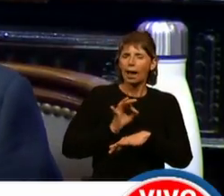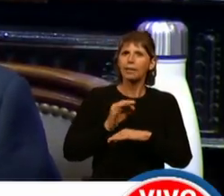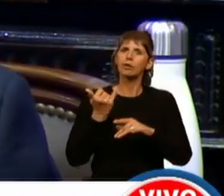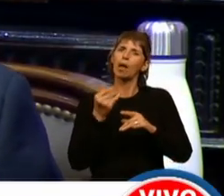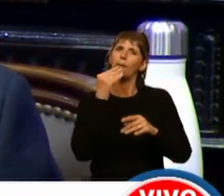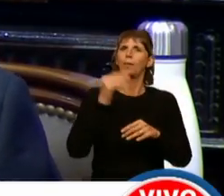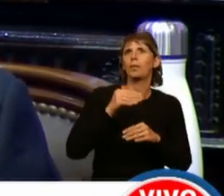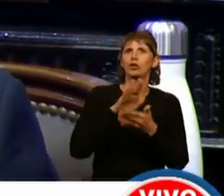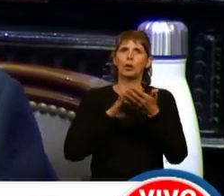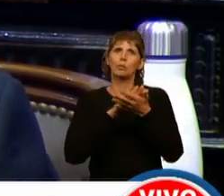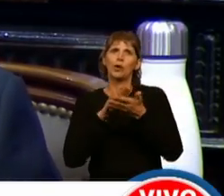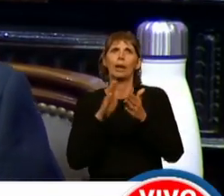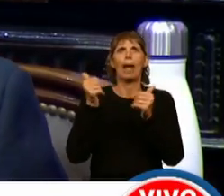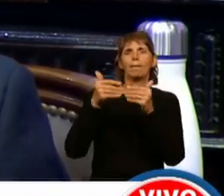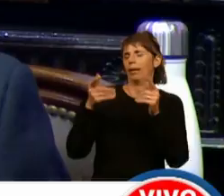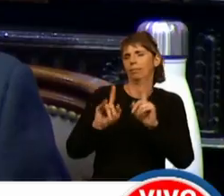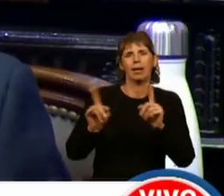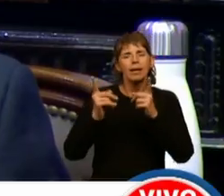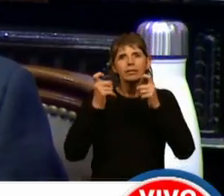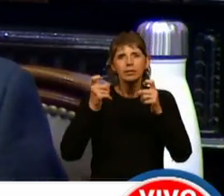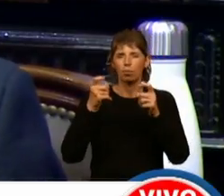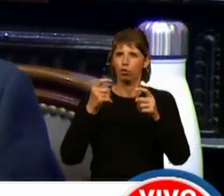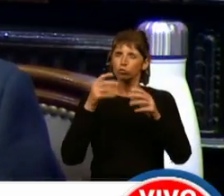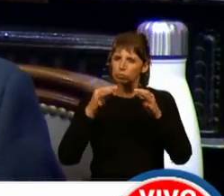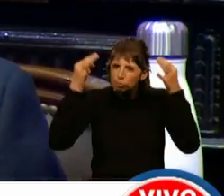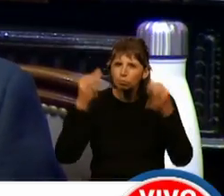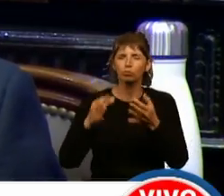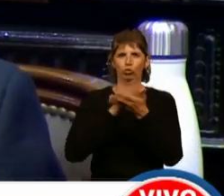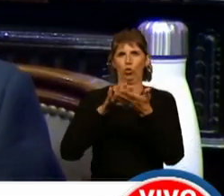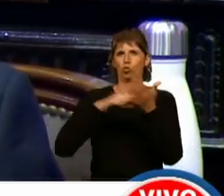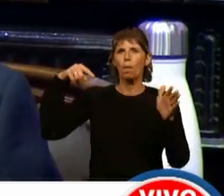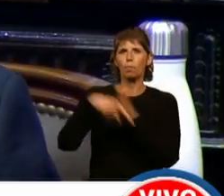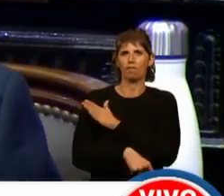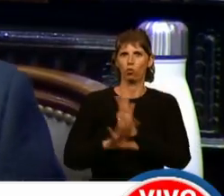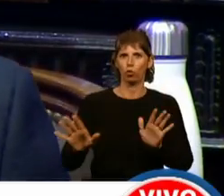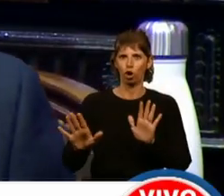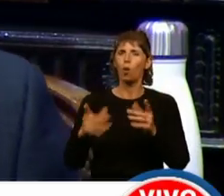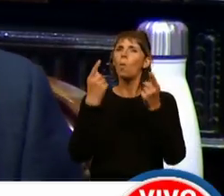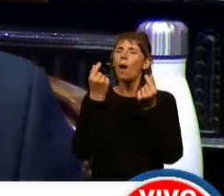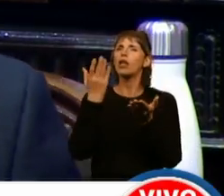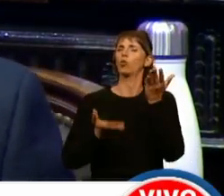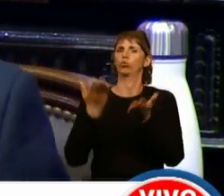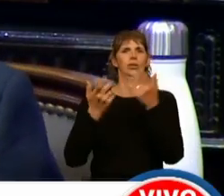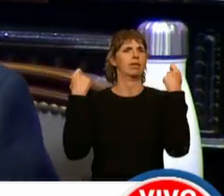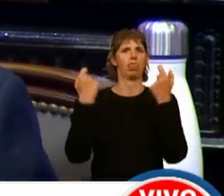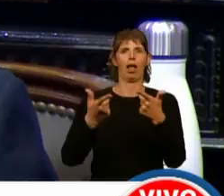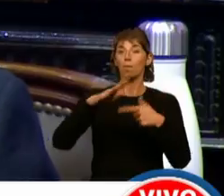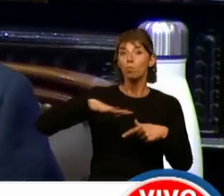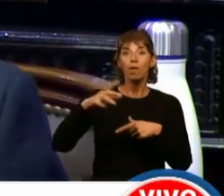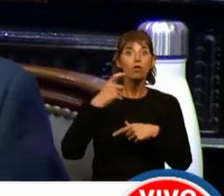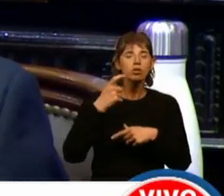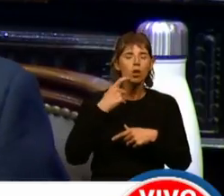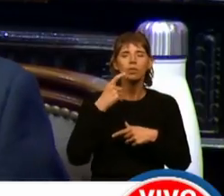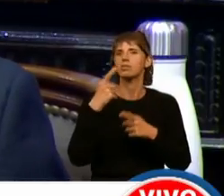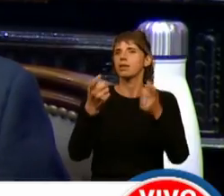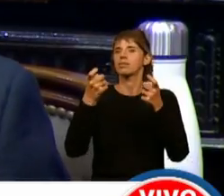nos debemos una discusión de fondo pero en la discusión del parche también vale la justicia y el pueblo de san luís lo merecía